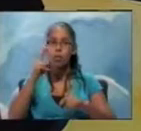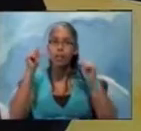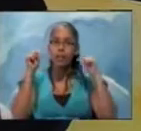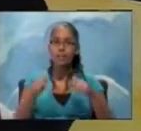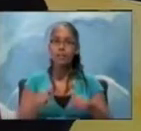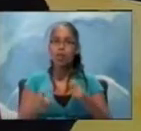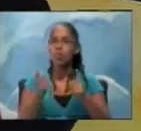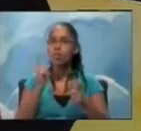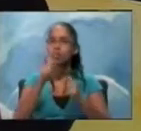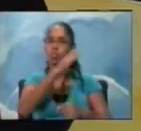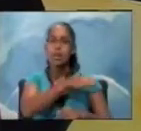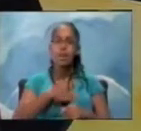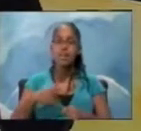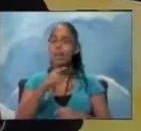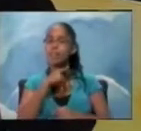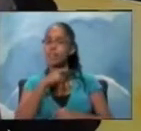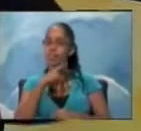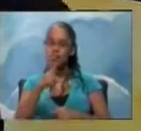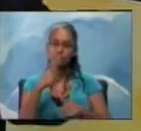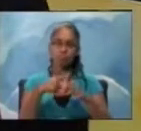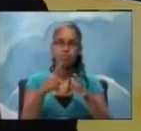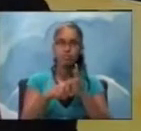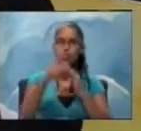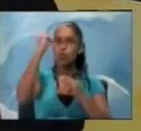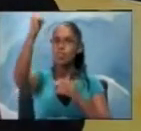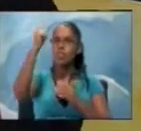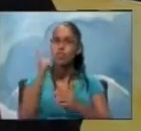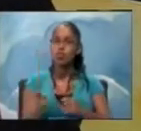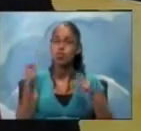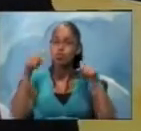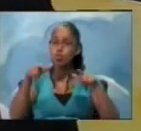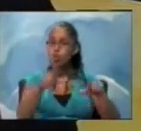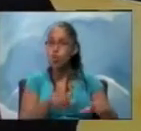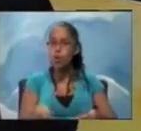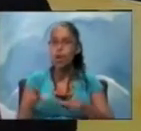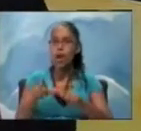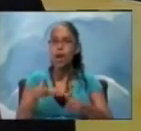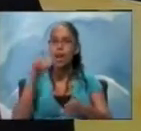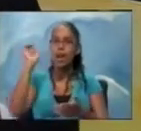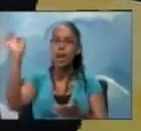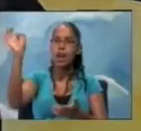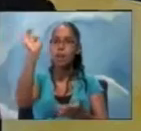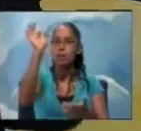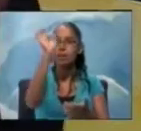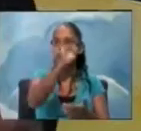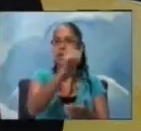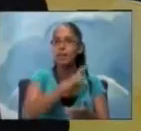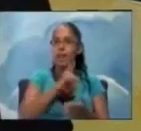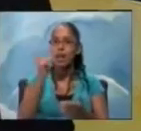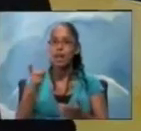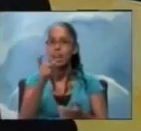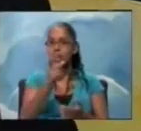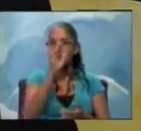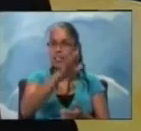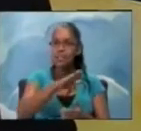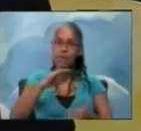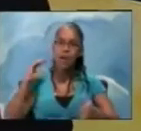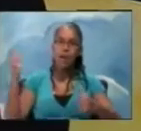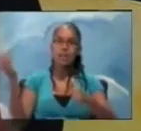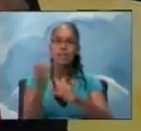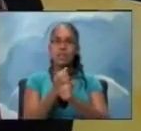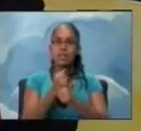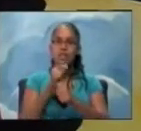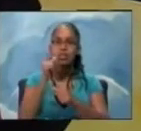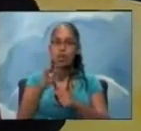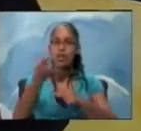querían dañarle su reputación, su posición, la predicación del Evangelio, la gente que se estaban alcanzando,